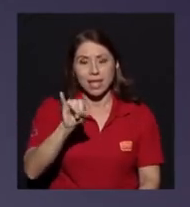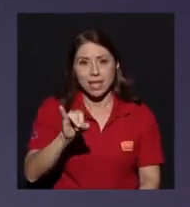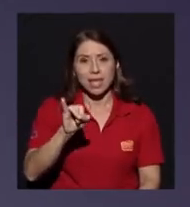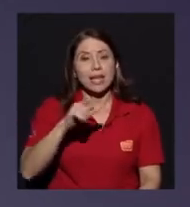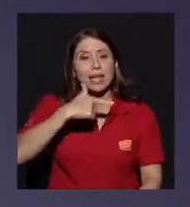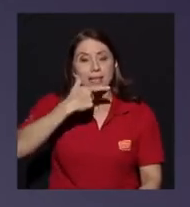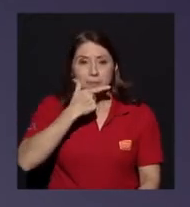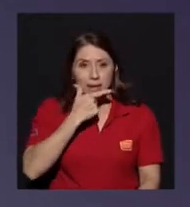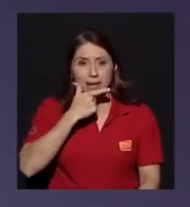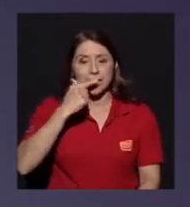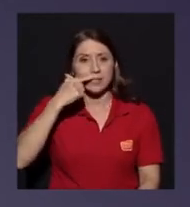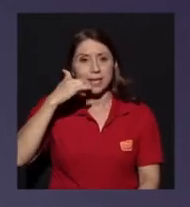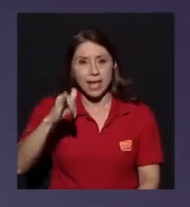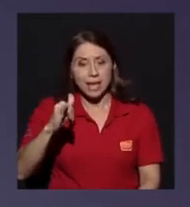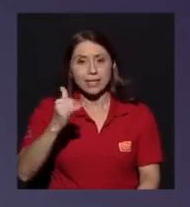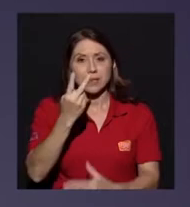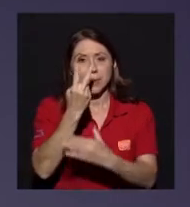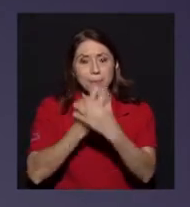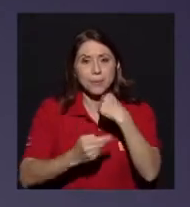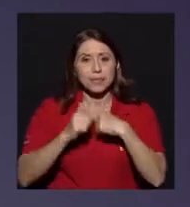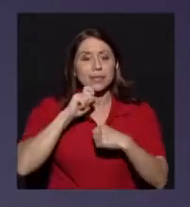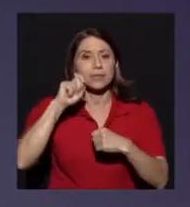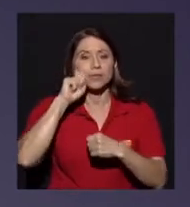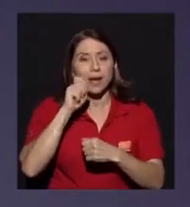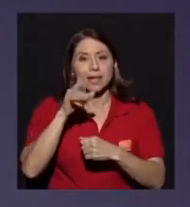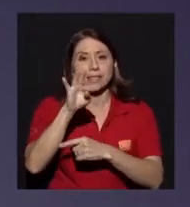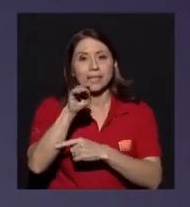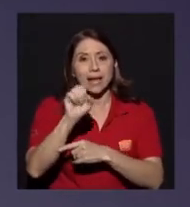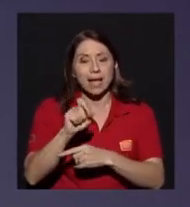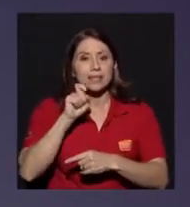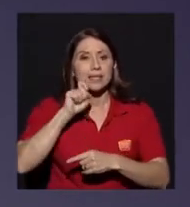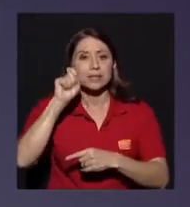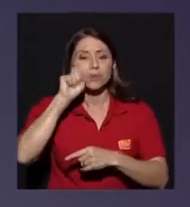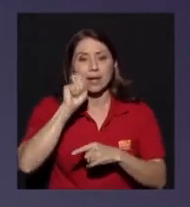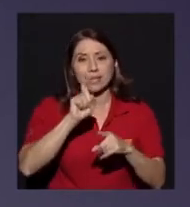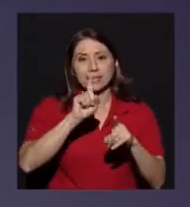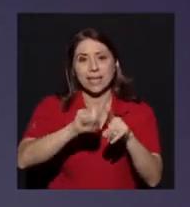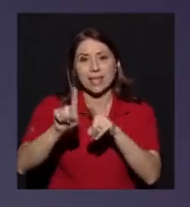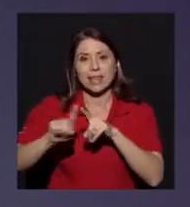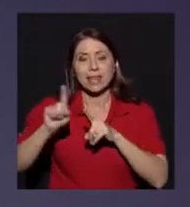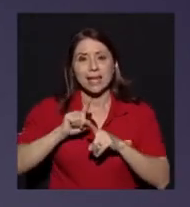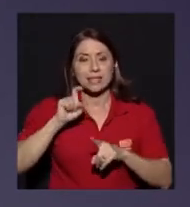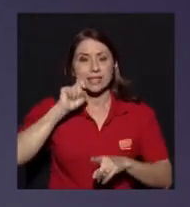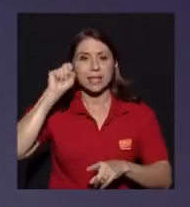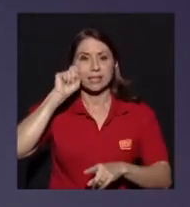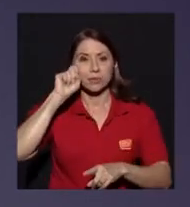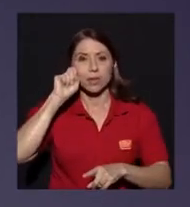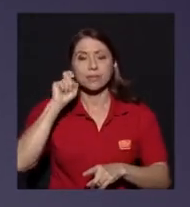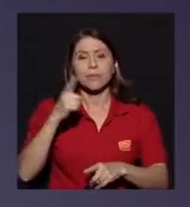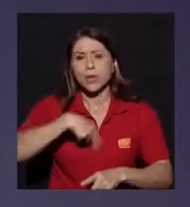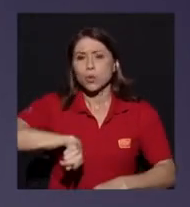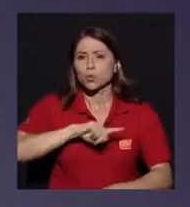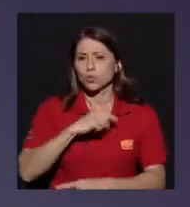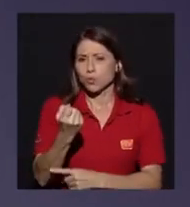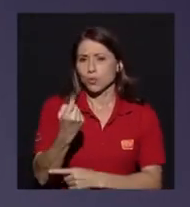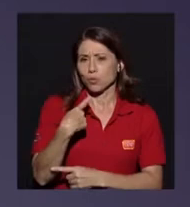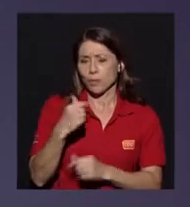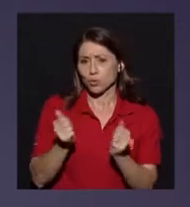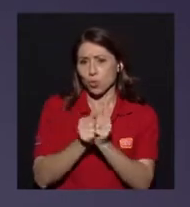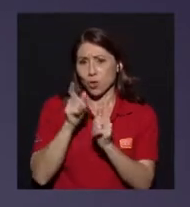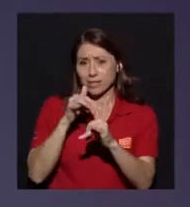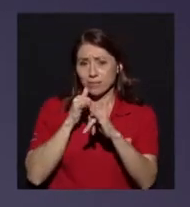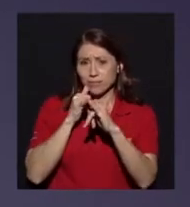transexuales e intersex nos preguntamos si lo que persiguen con ese recurso legal será